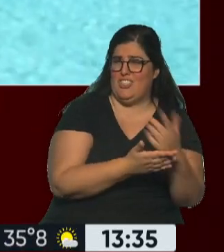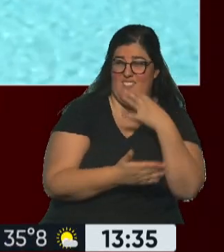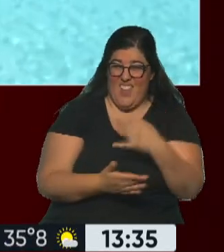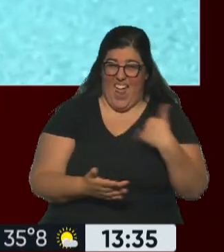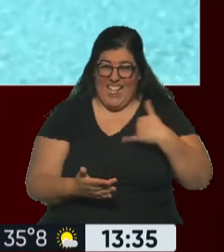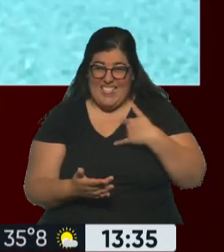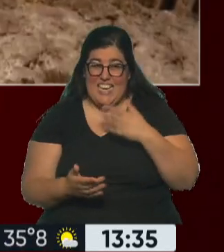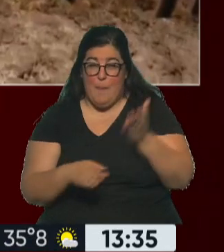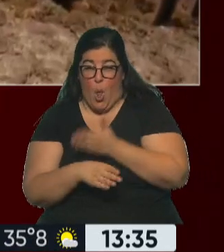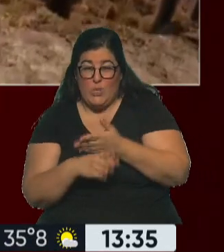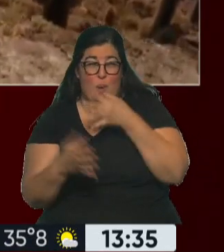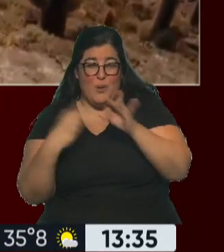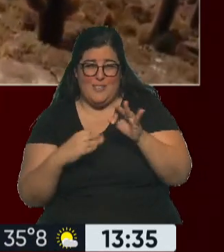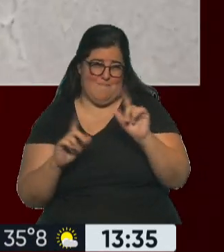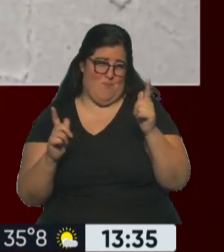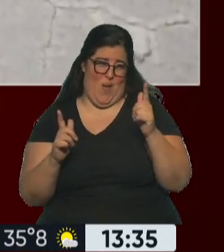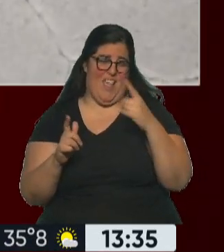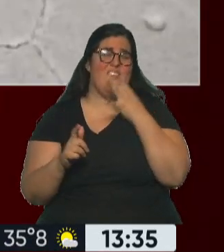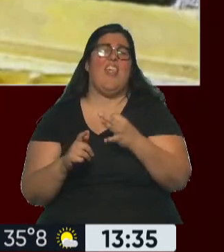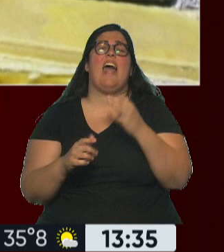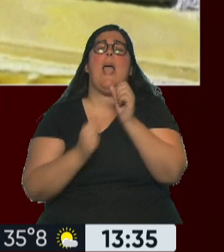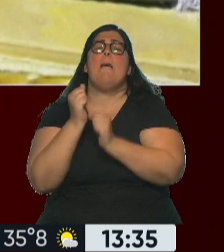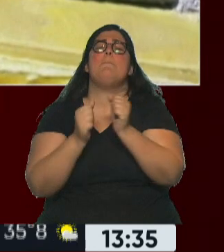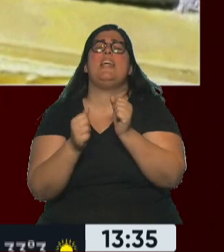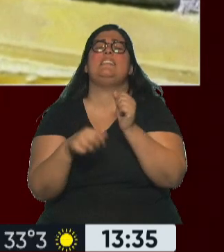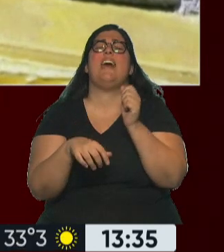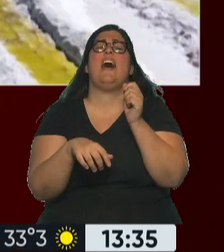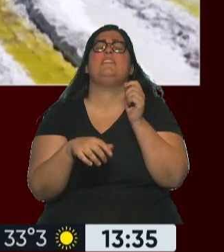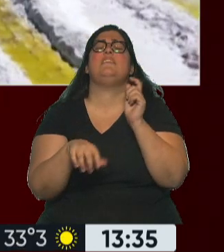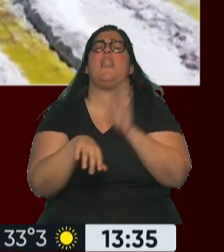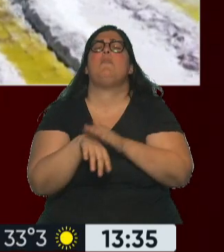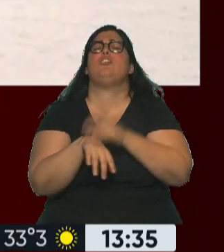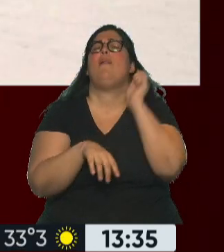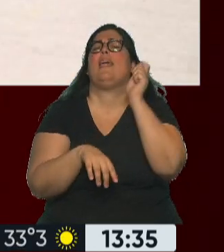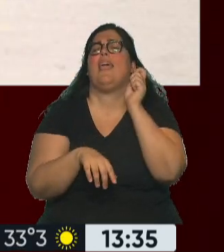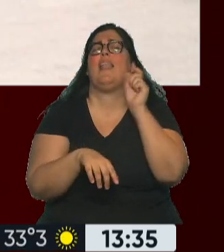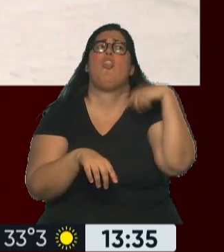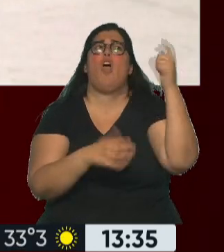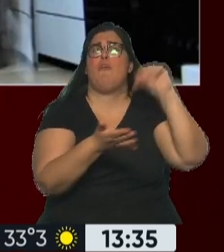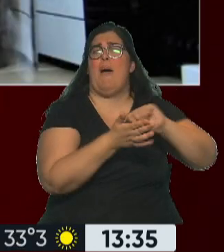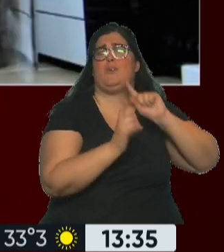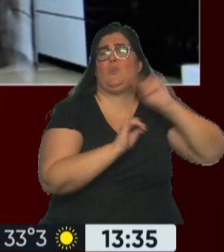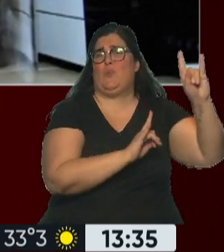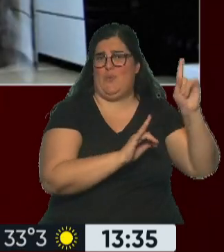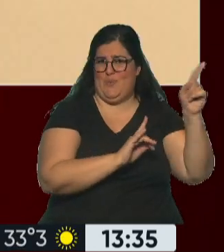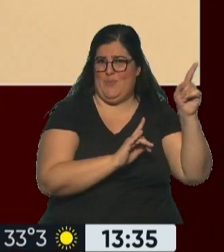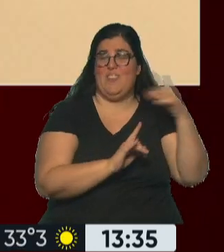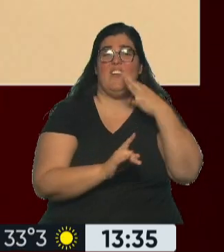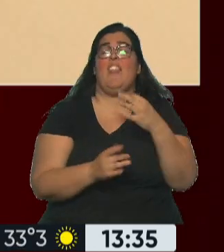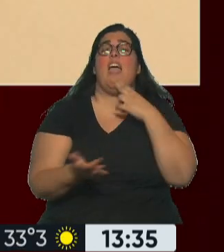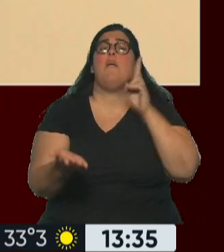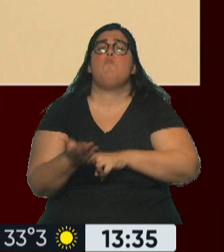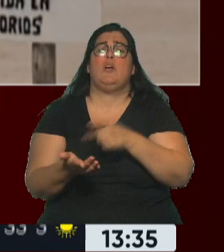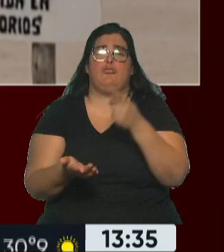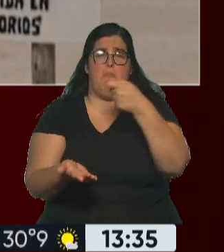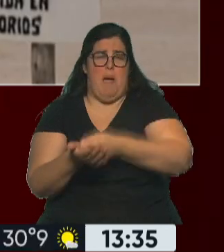En realidad está en manos de empresas transnacionales que pagan muy pocas rentas en el país, dejan casi nada de